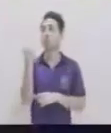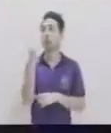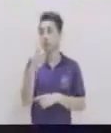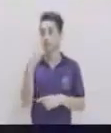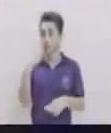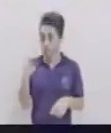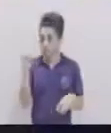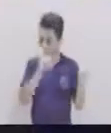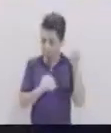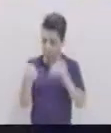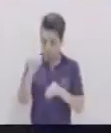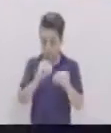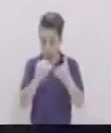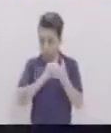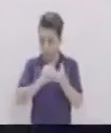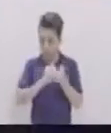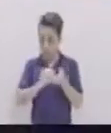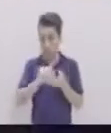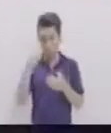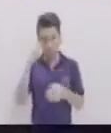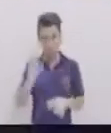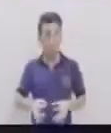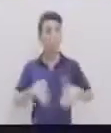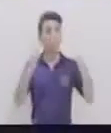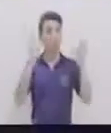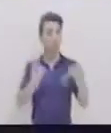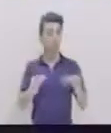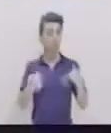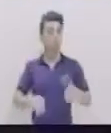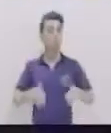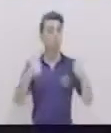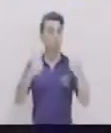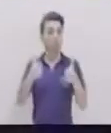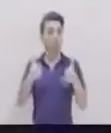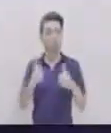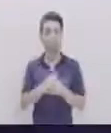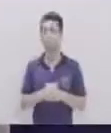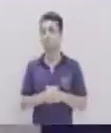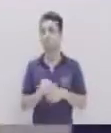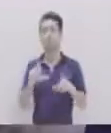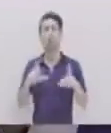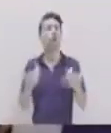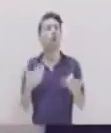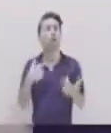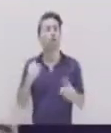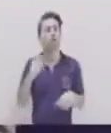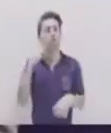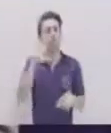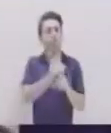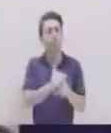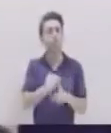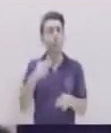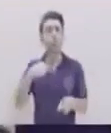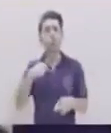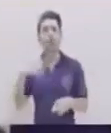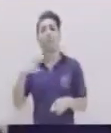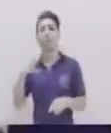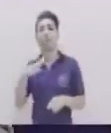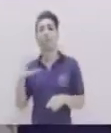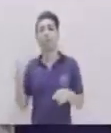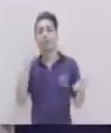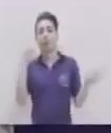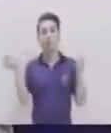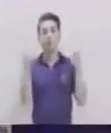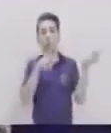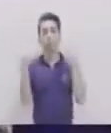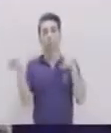importante corregir de forma eficaz para subsanar estas dificultades. ¿Cómo podemos identificar si tenemos